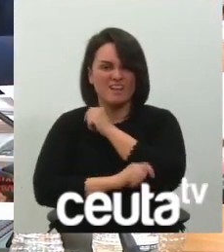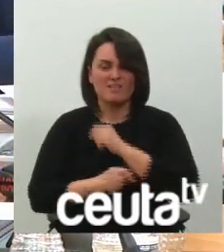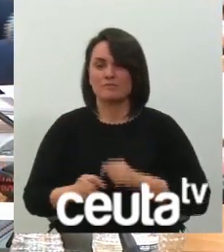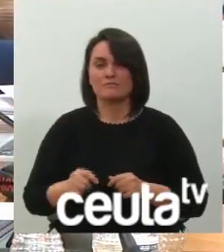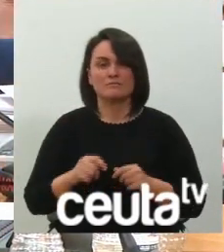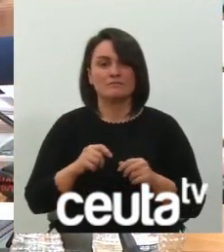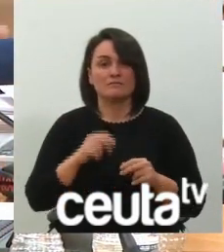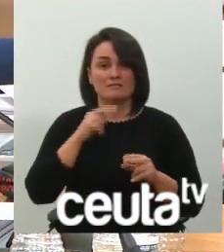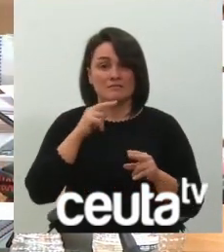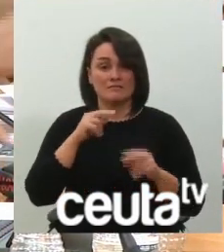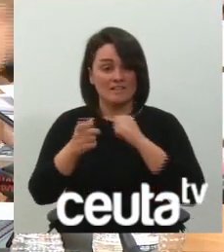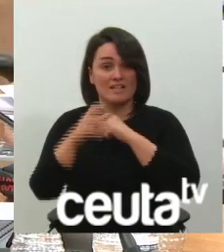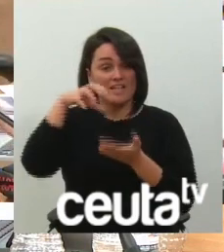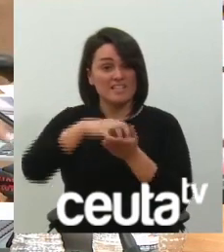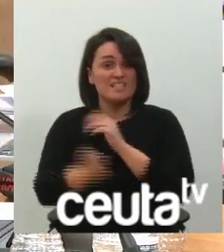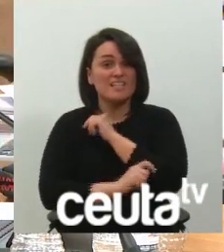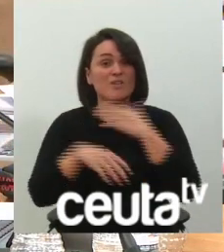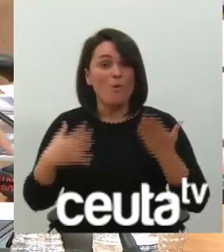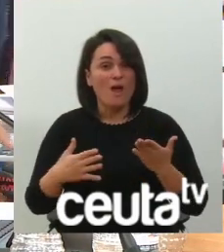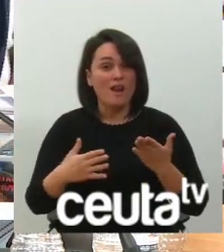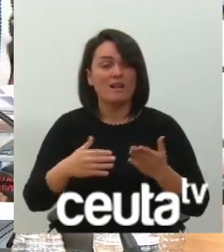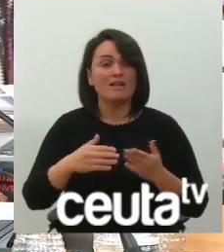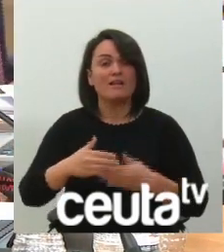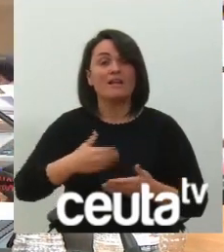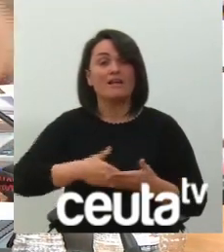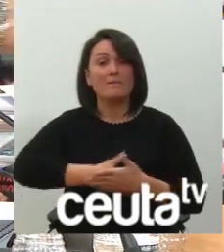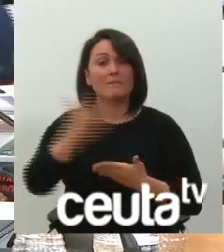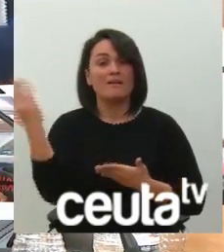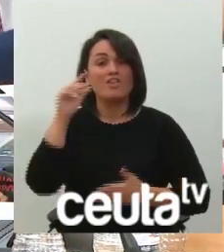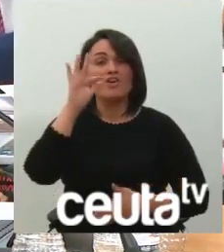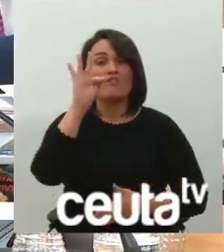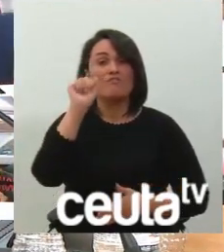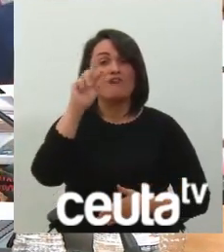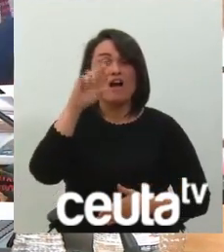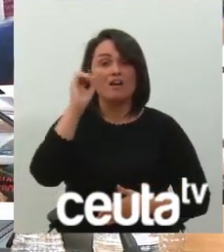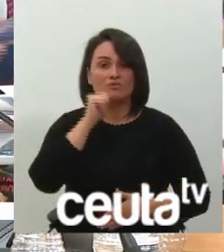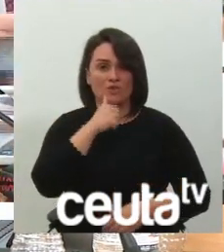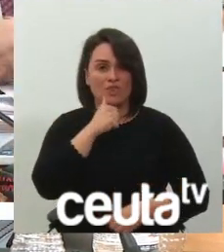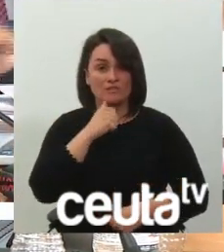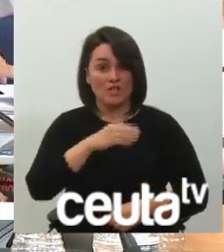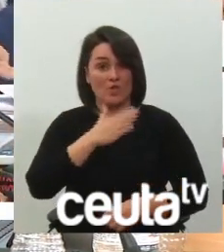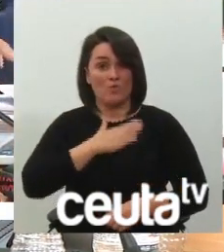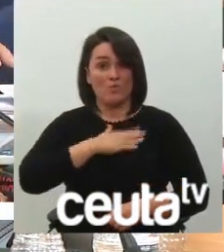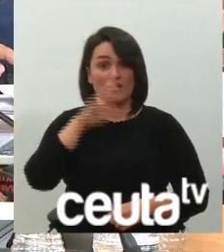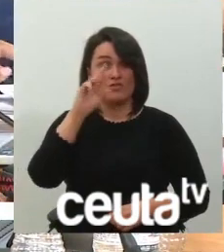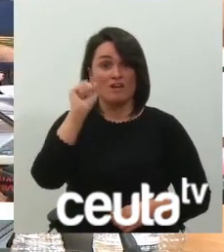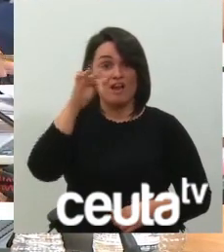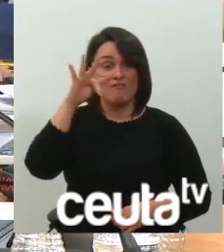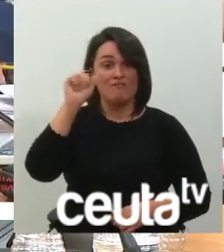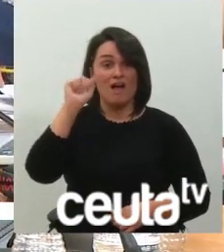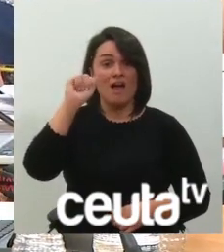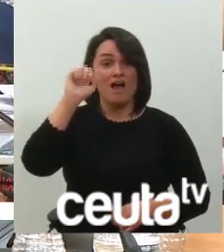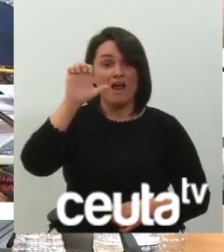con más de un millón de euros de la ciudad del que es dueño don rafael montero que se beneficia de ese millón de euros